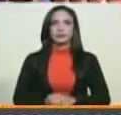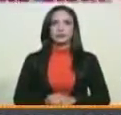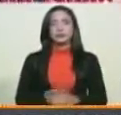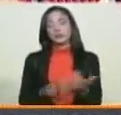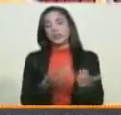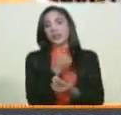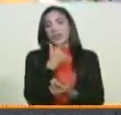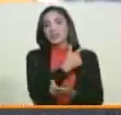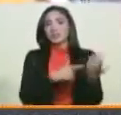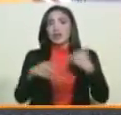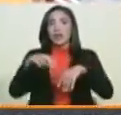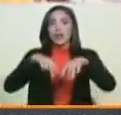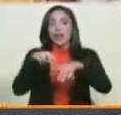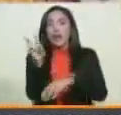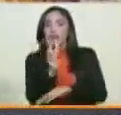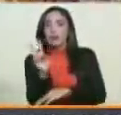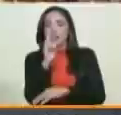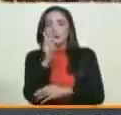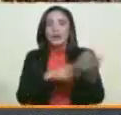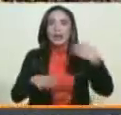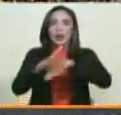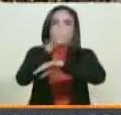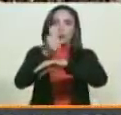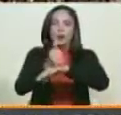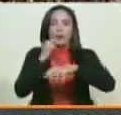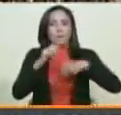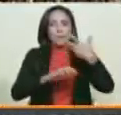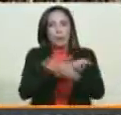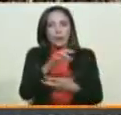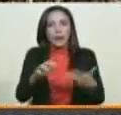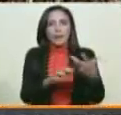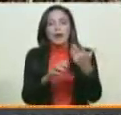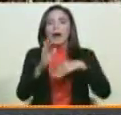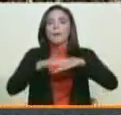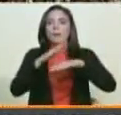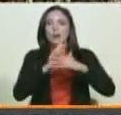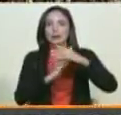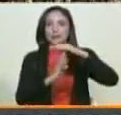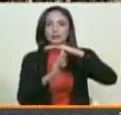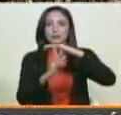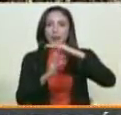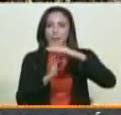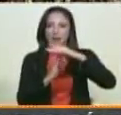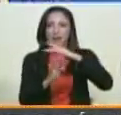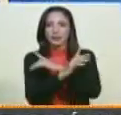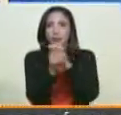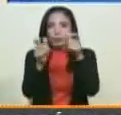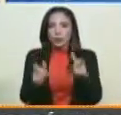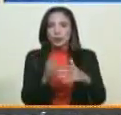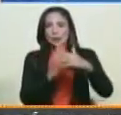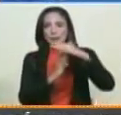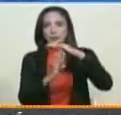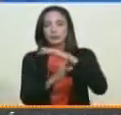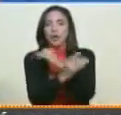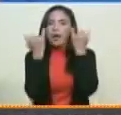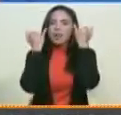acusar a Venezuela de crisis humanitaria por razones migratorias. Por varios